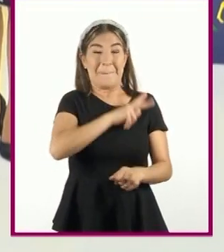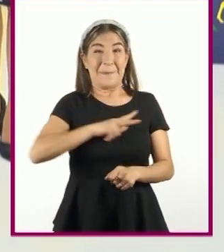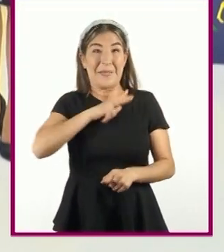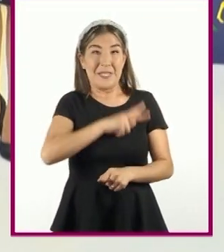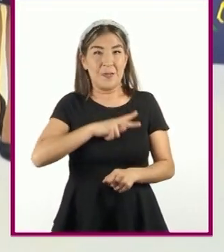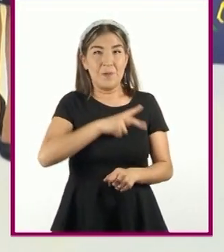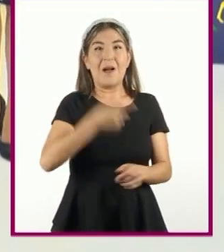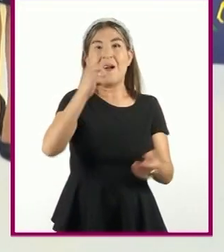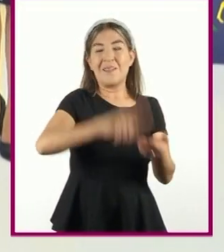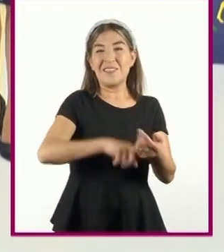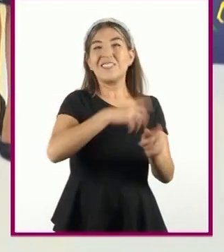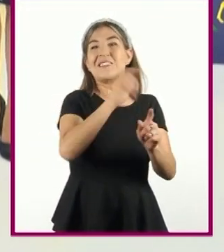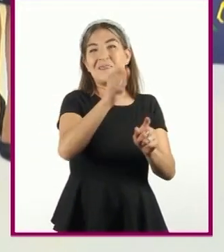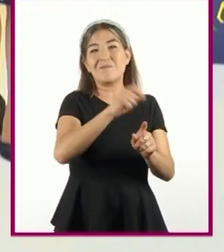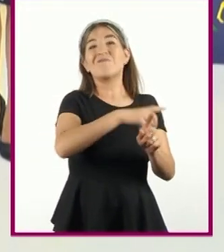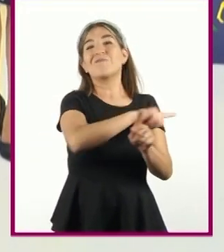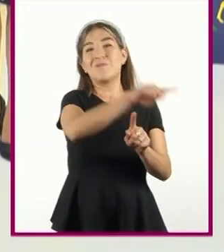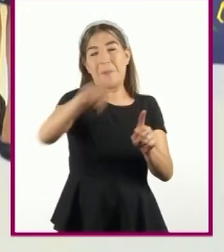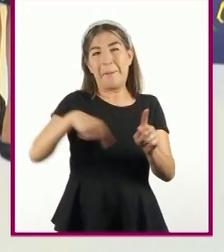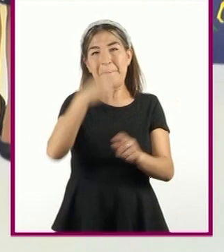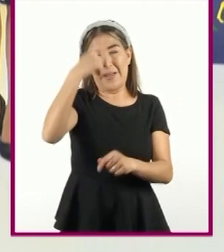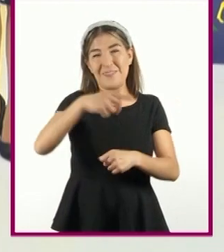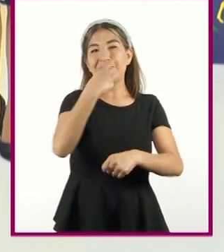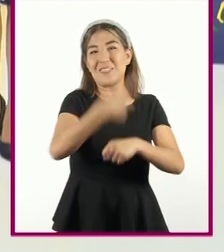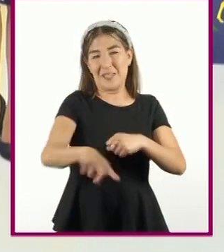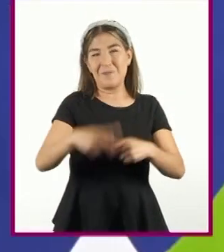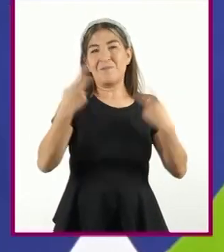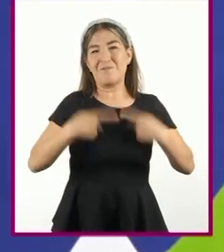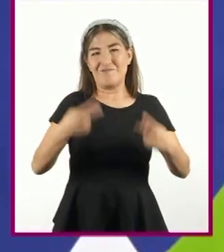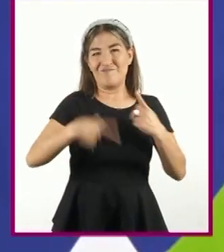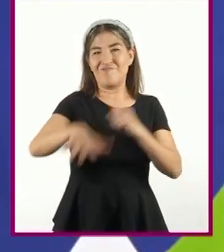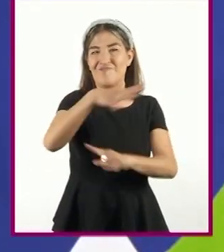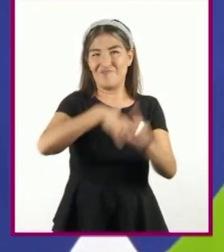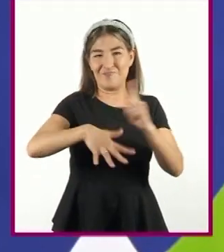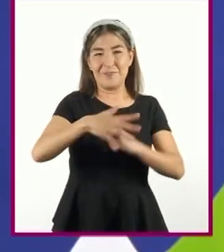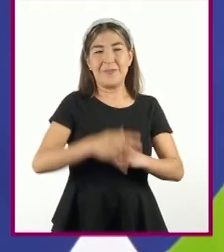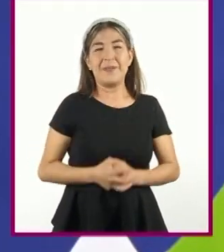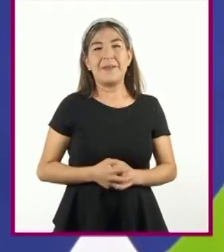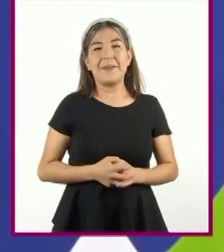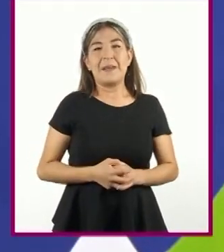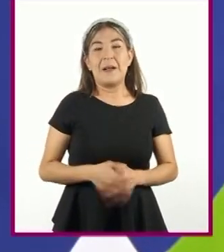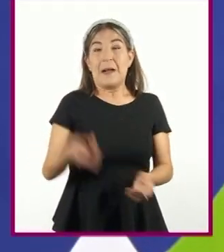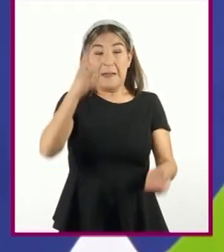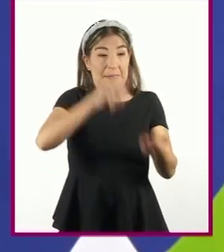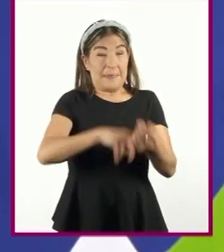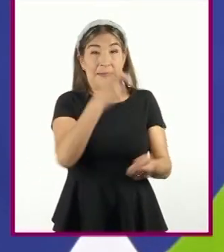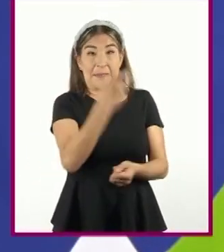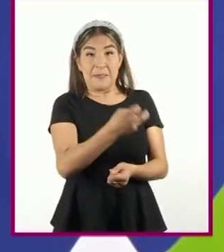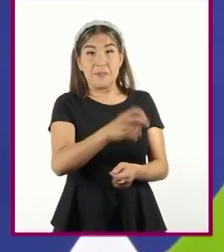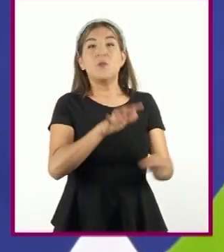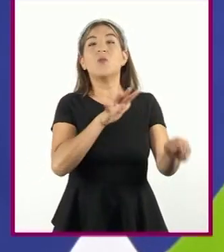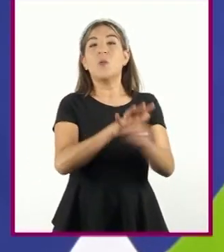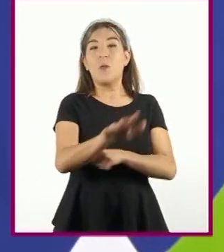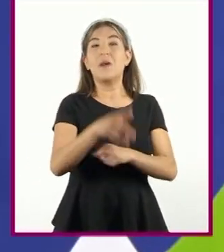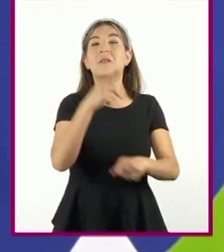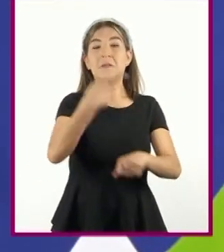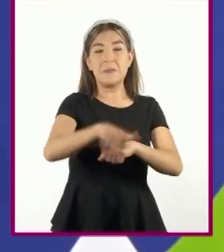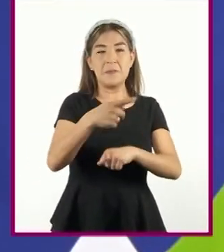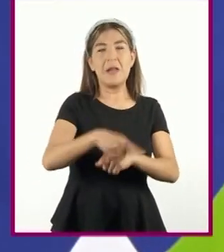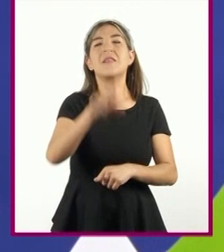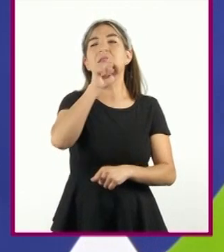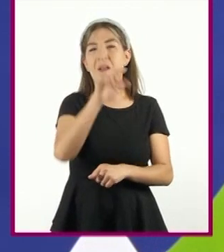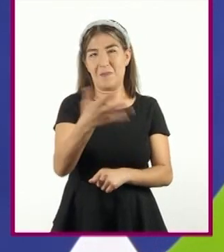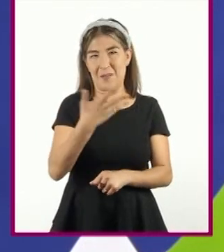virus, el cual afecta la salud de la población. Dentro de este tipo de riesgos también